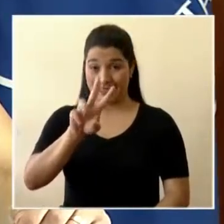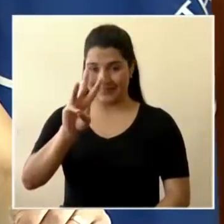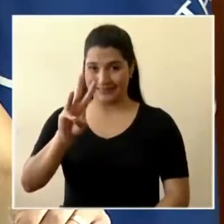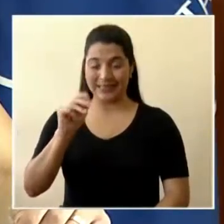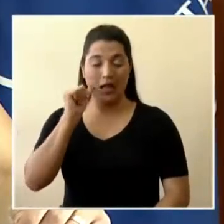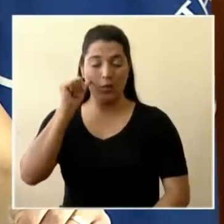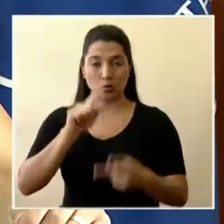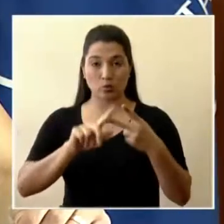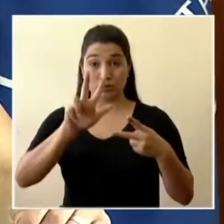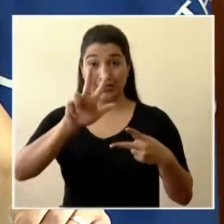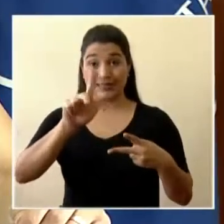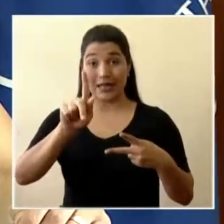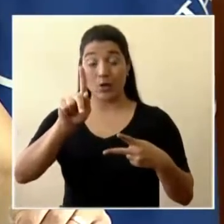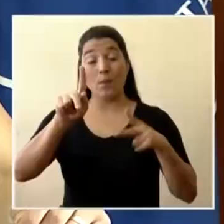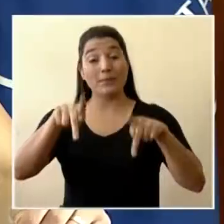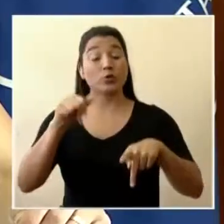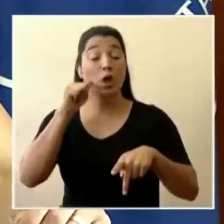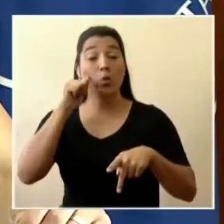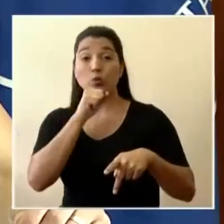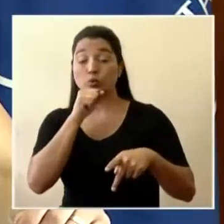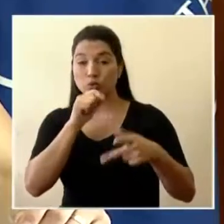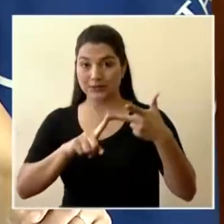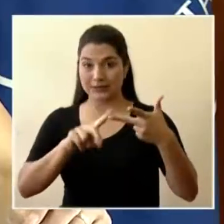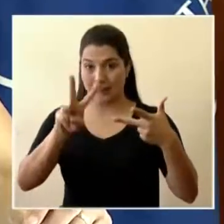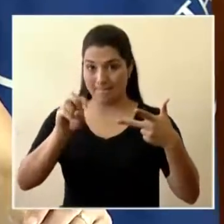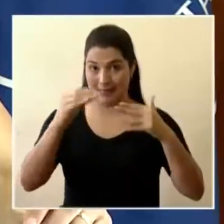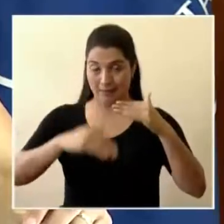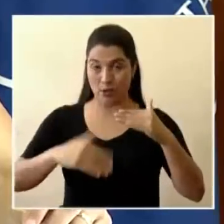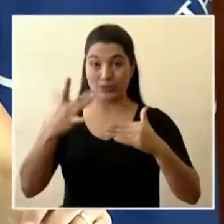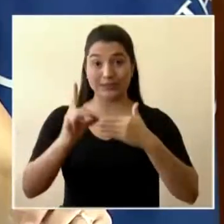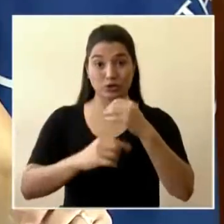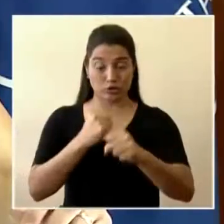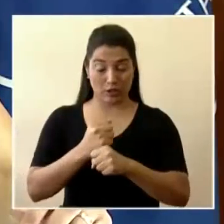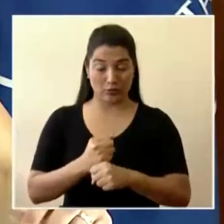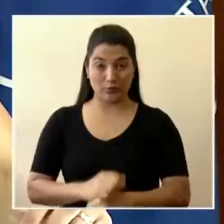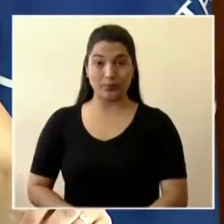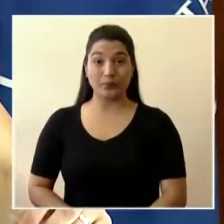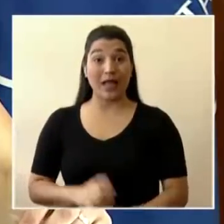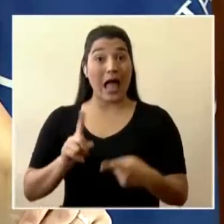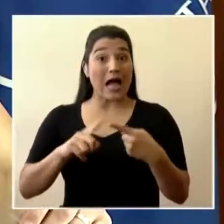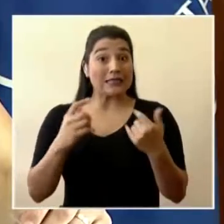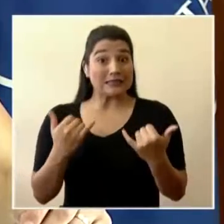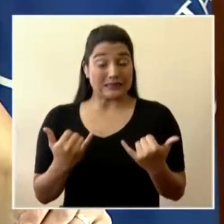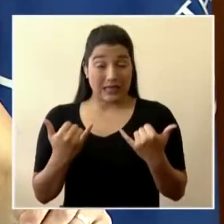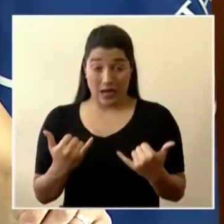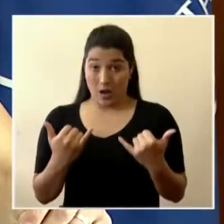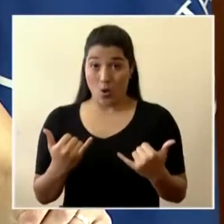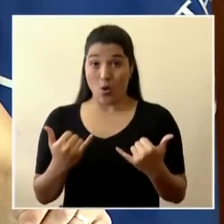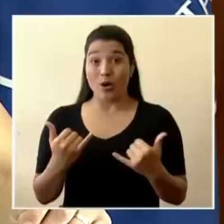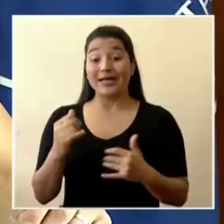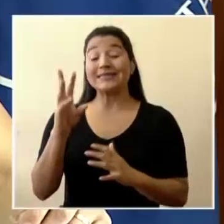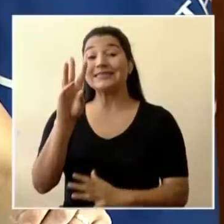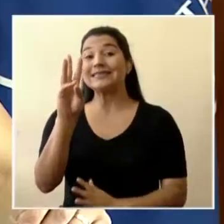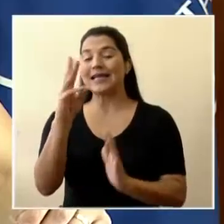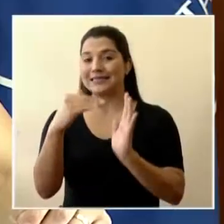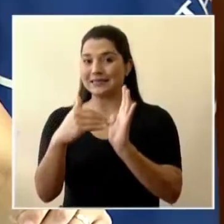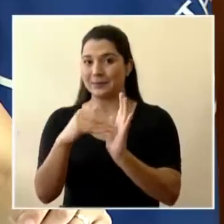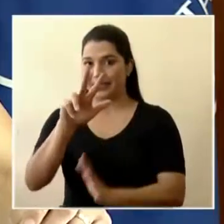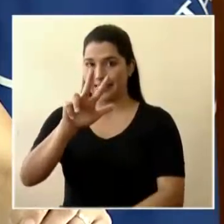personas mayores y 20 menores de edad. Hasta este momento se han descartado